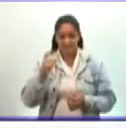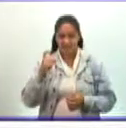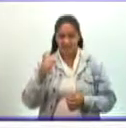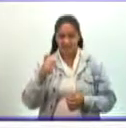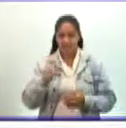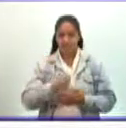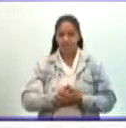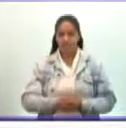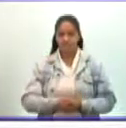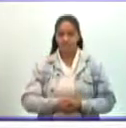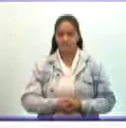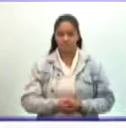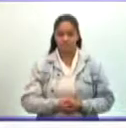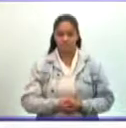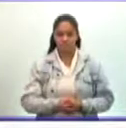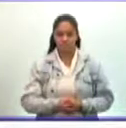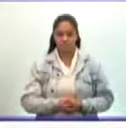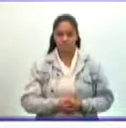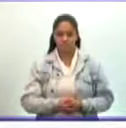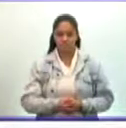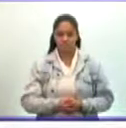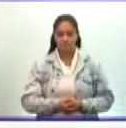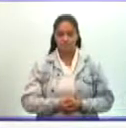del segmento X.